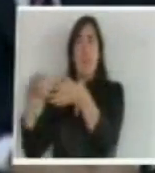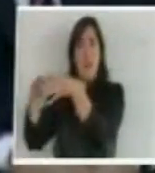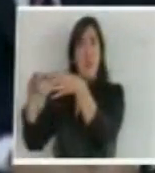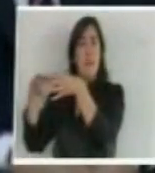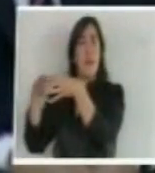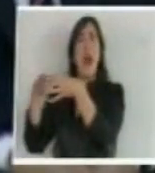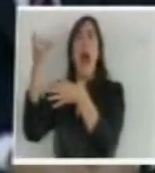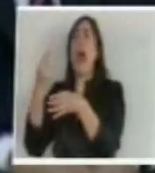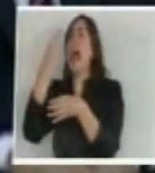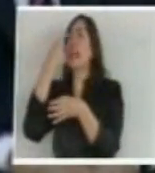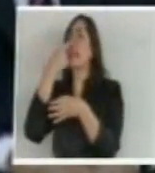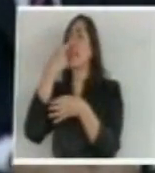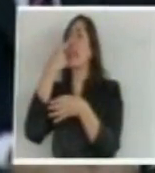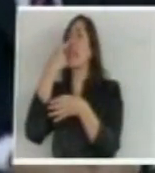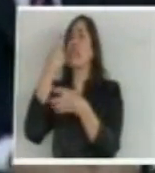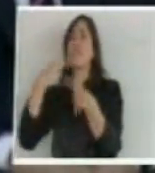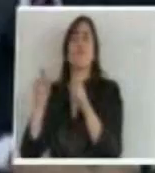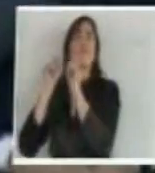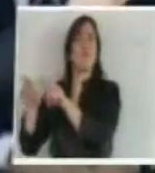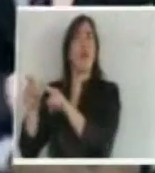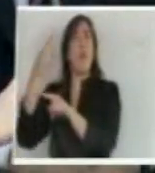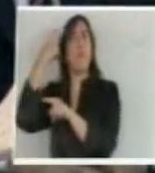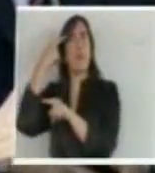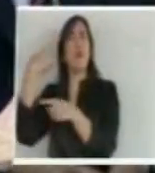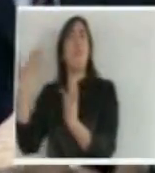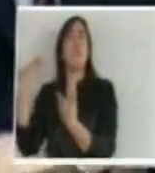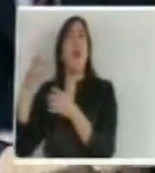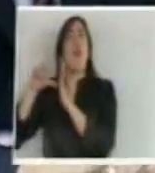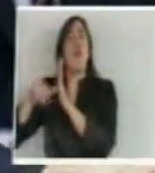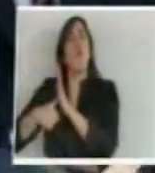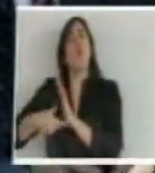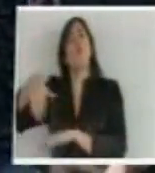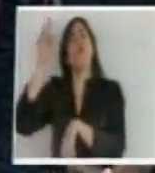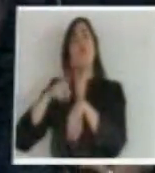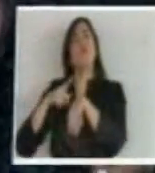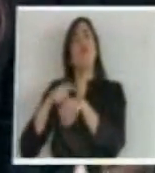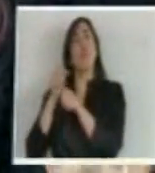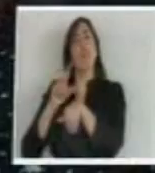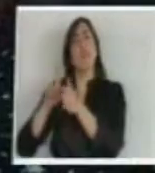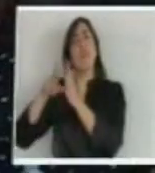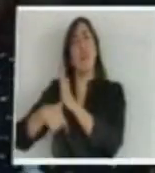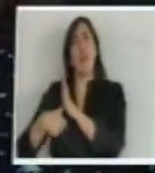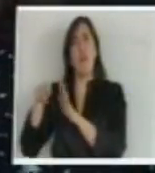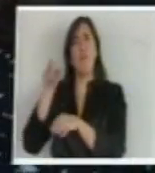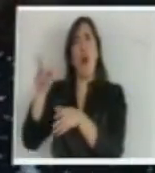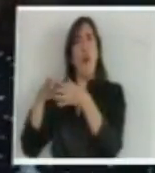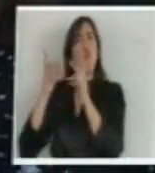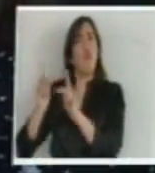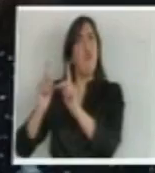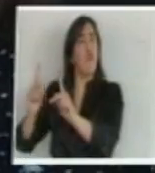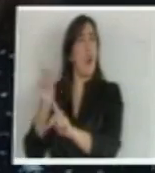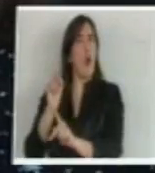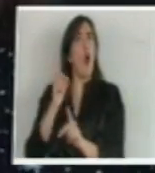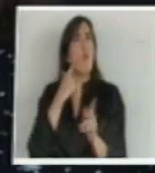un interés o un privilegio van a poder hacerlo durante mucho tiempo. Y la historia nos ha enseñado, no solamente la de